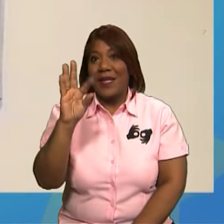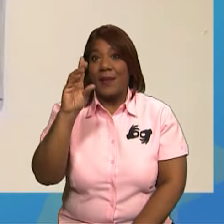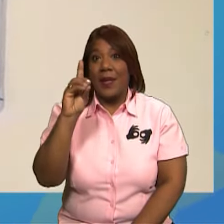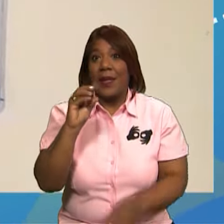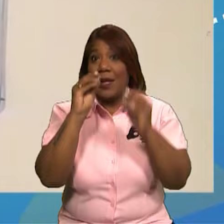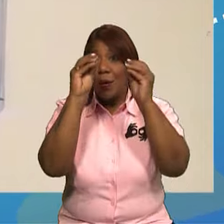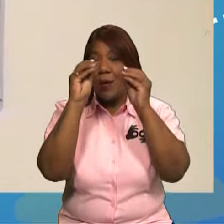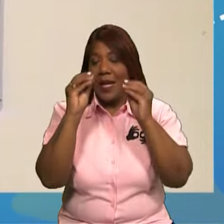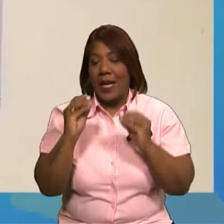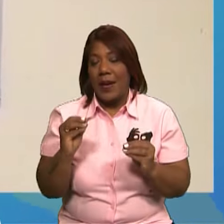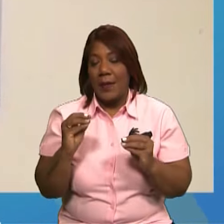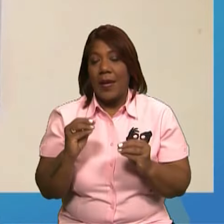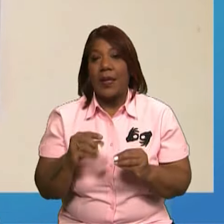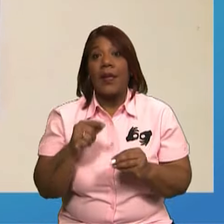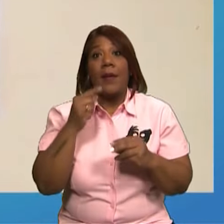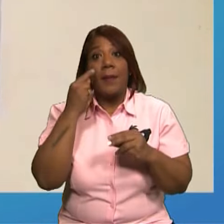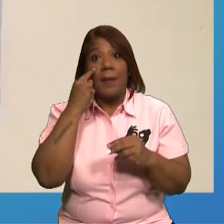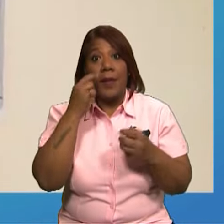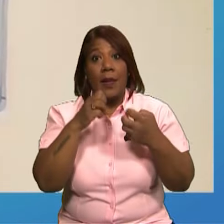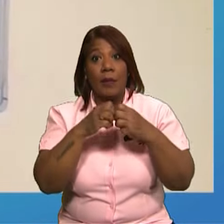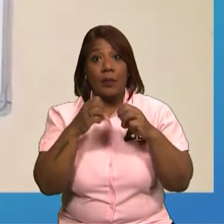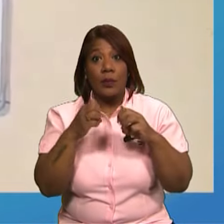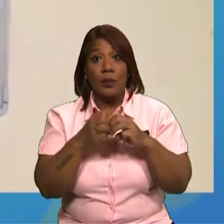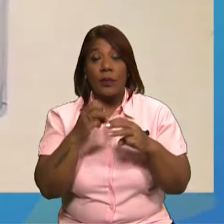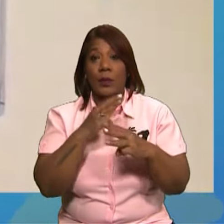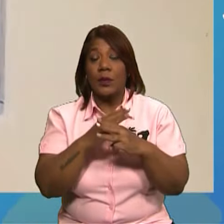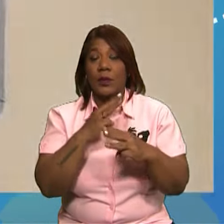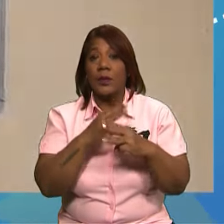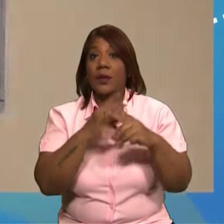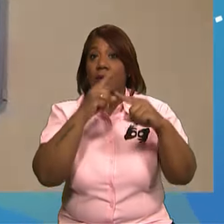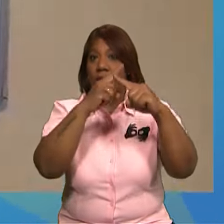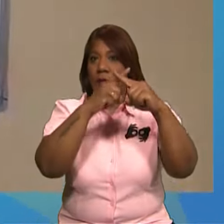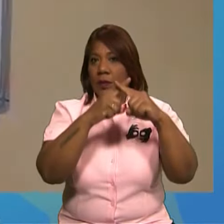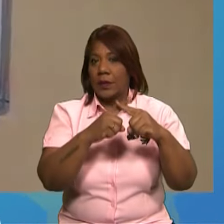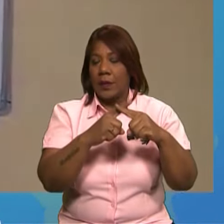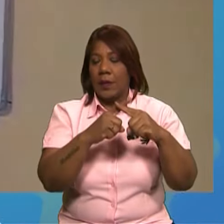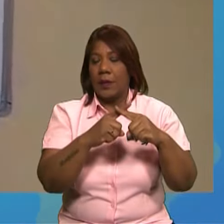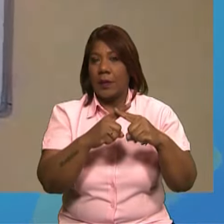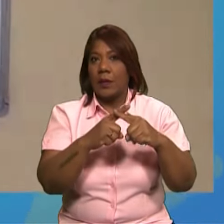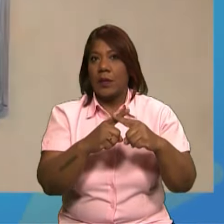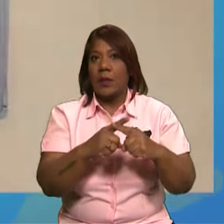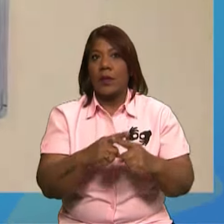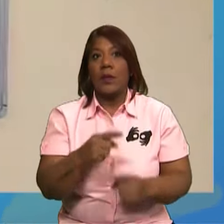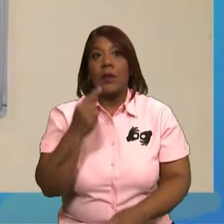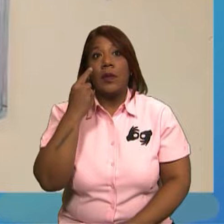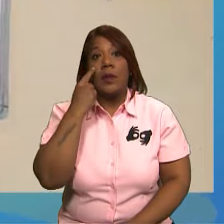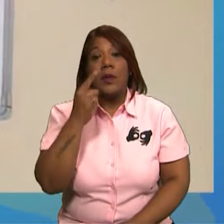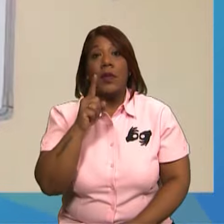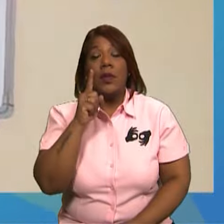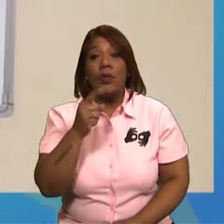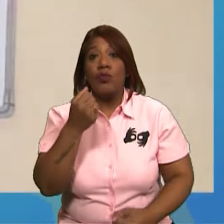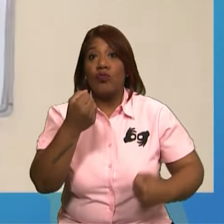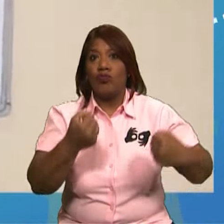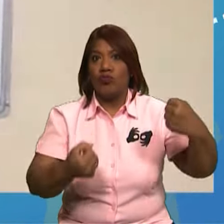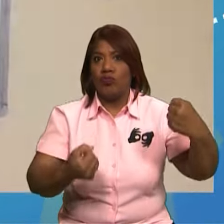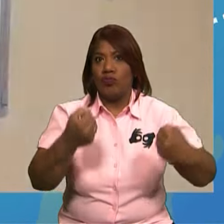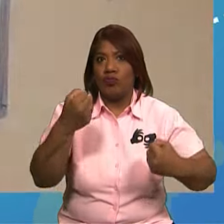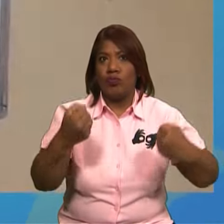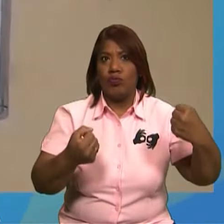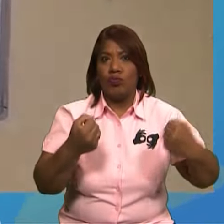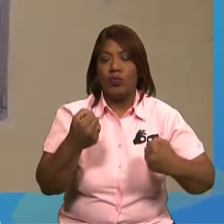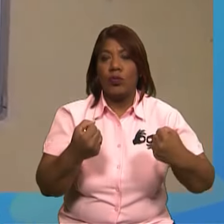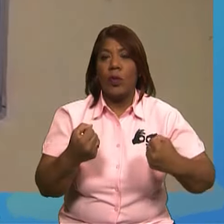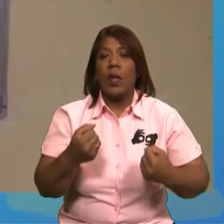voy a resolver un problema de multiplicación. Si un camión transporta 145 cajas